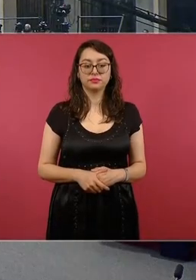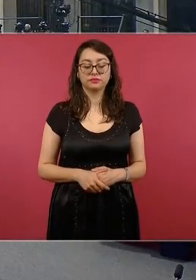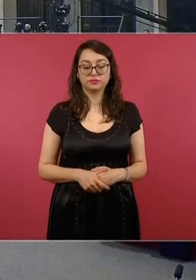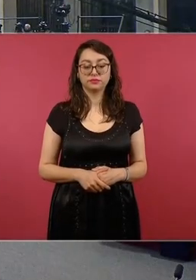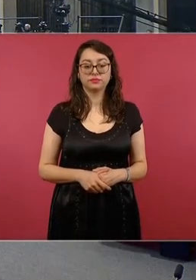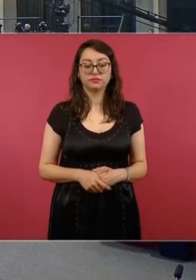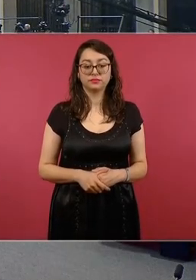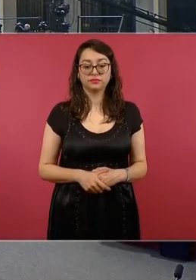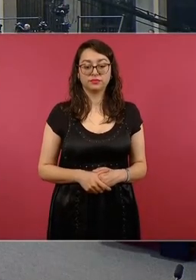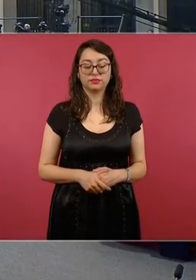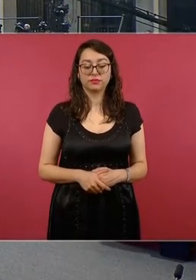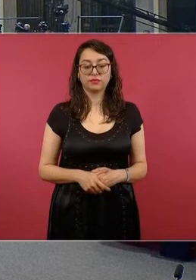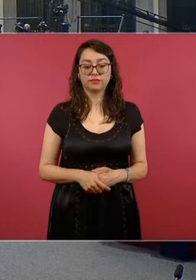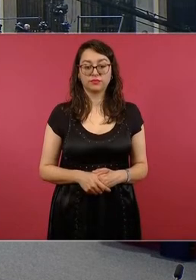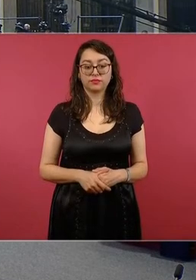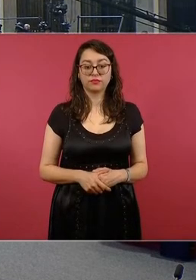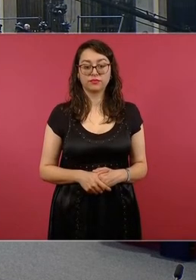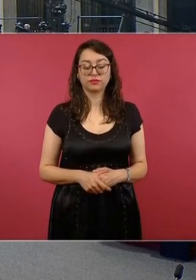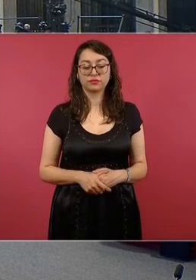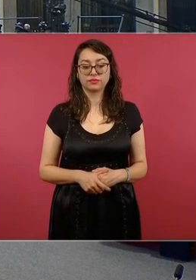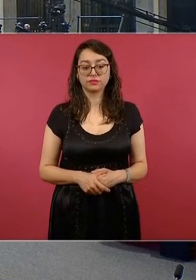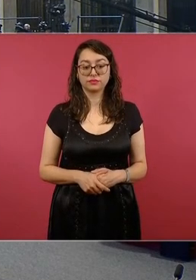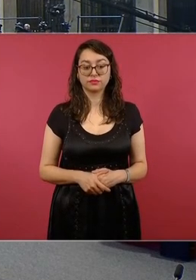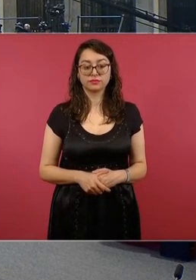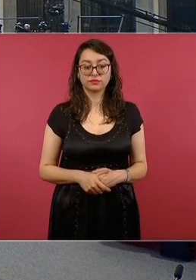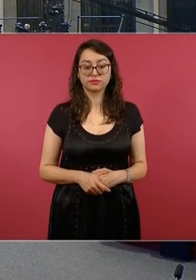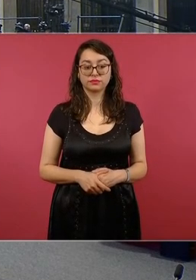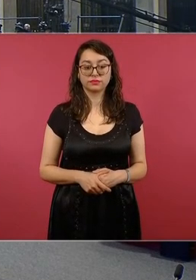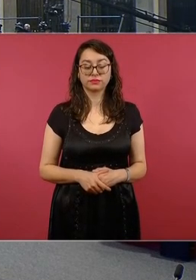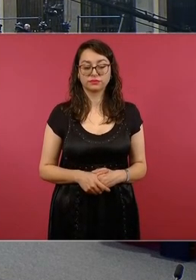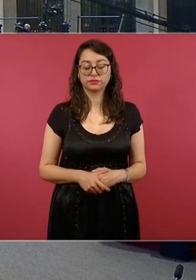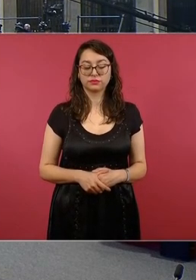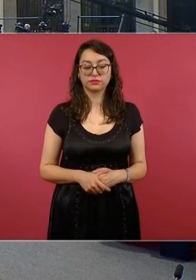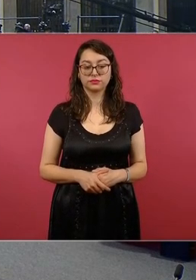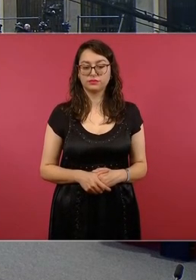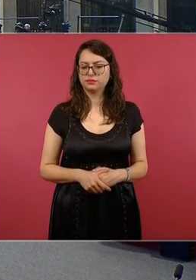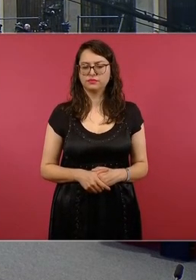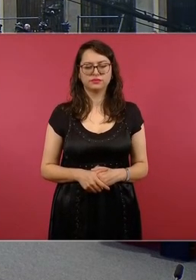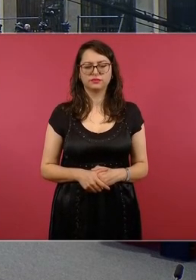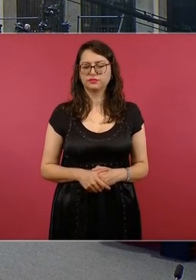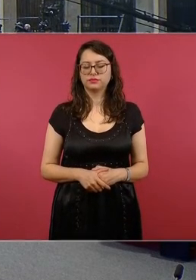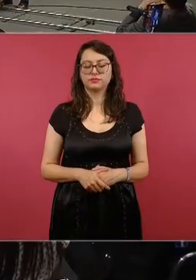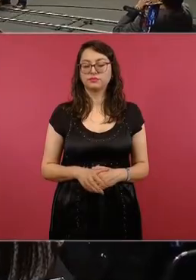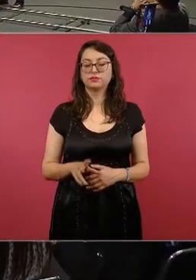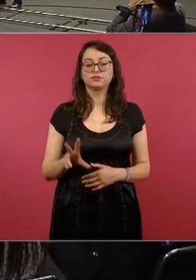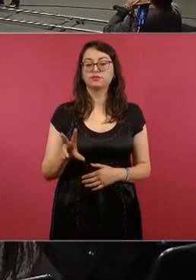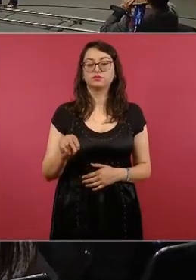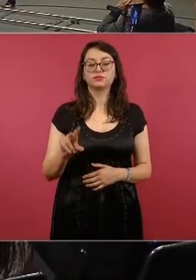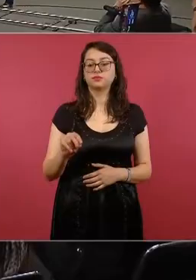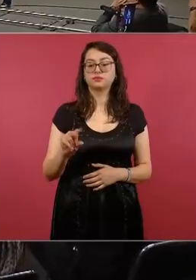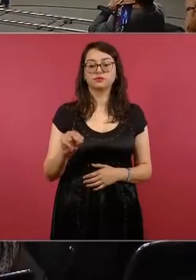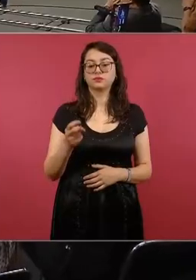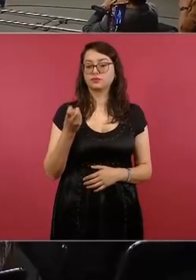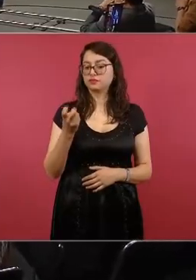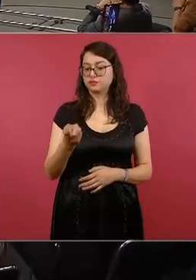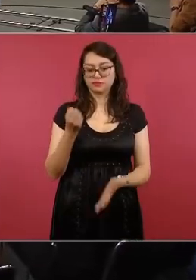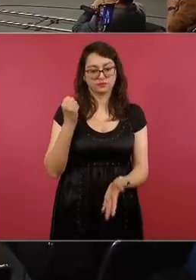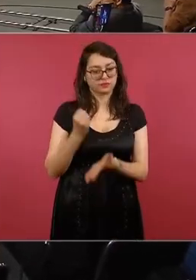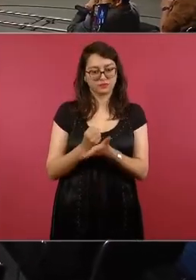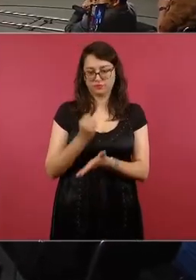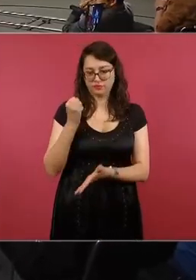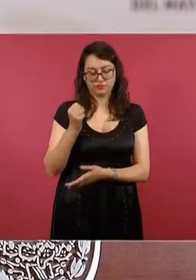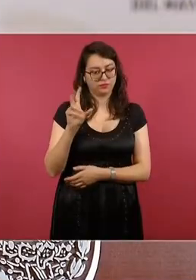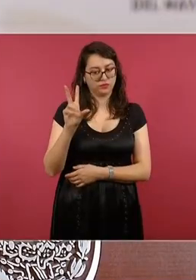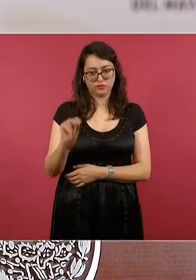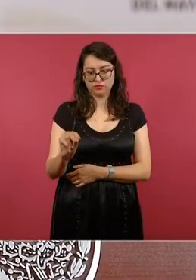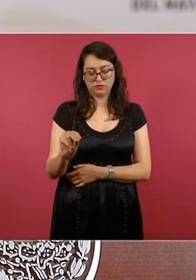Sí, sí. ¿O se vendrá con la embajadora en el avión? No, porque no lo autorizan.